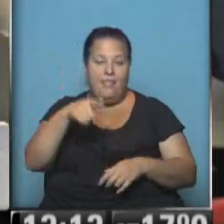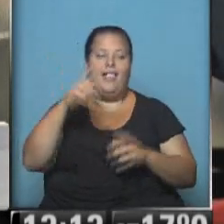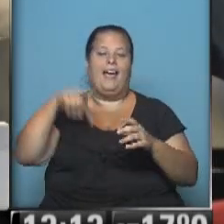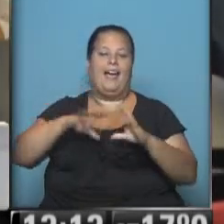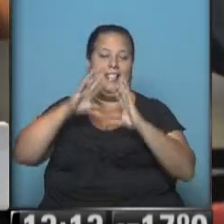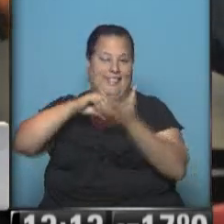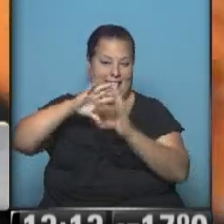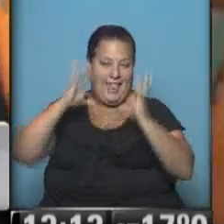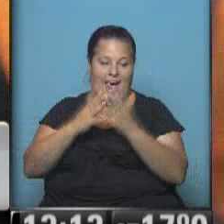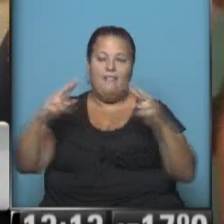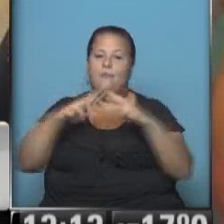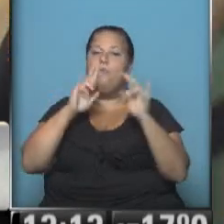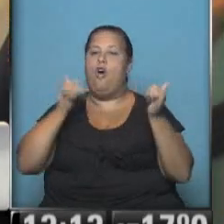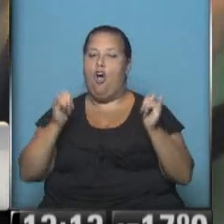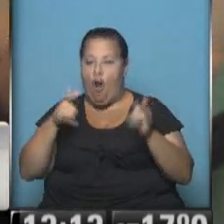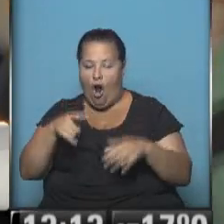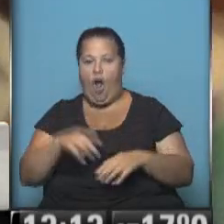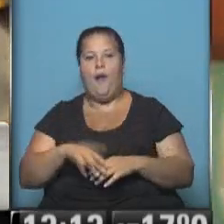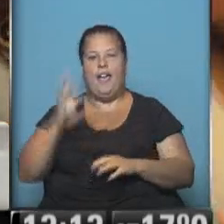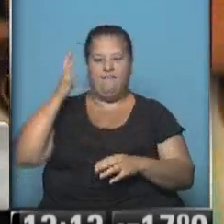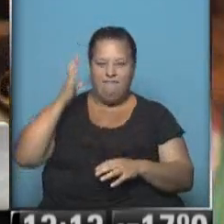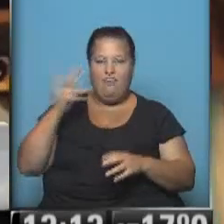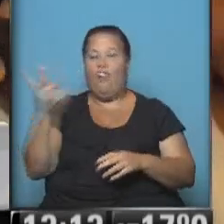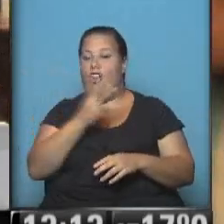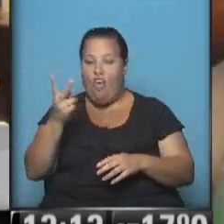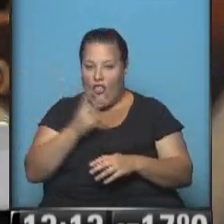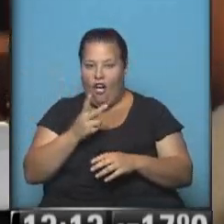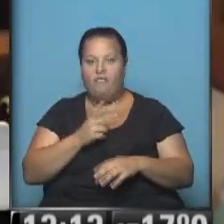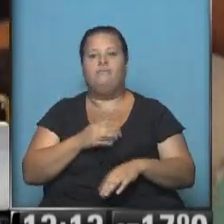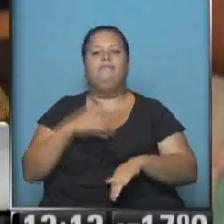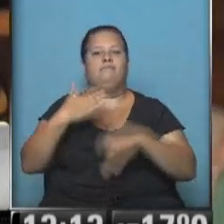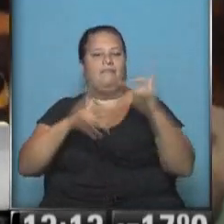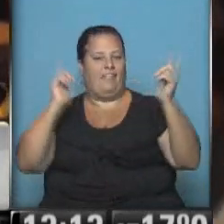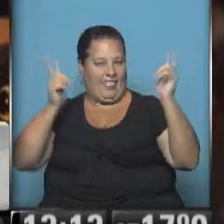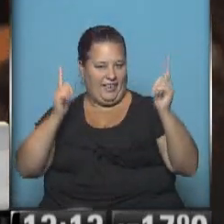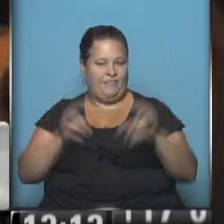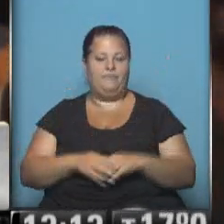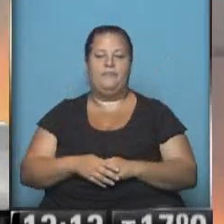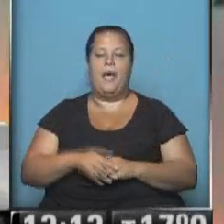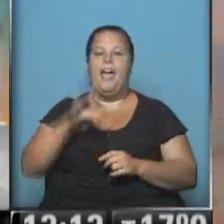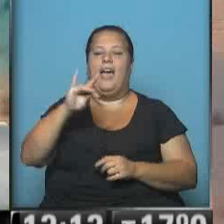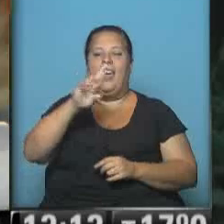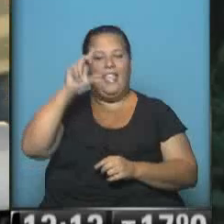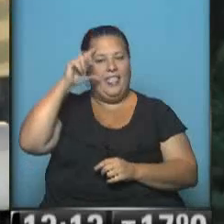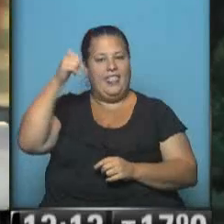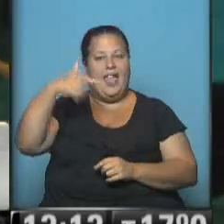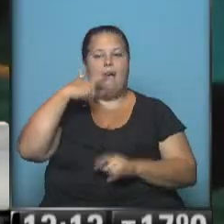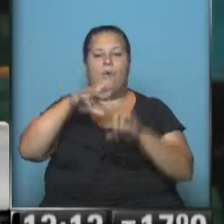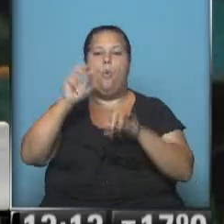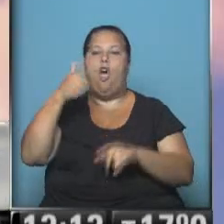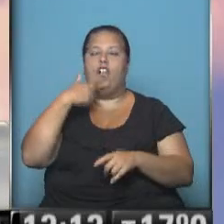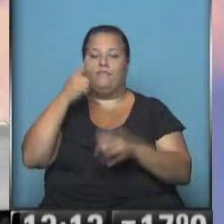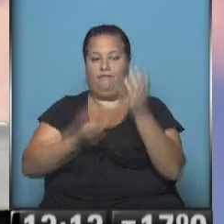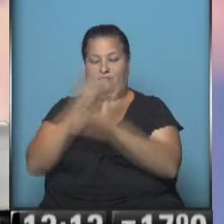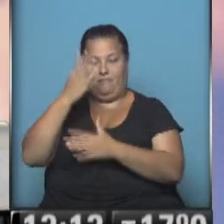la Tierra y se encuentra con esta jovencita un poco hostil. Y entre los dos emprenden la aventura. DreamWorks, ahí en el fondo, sosteniendo